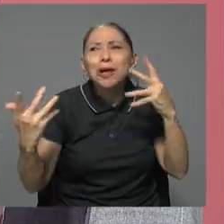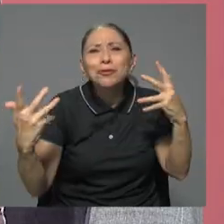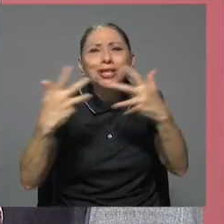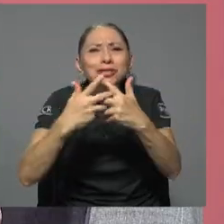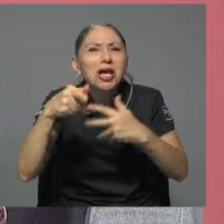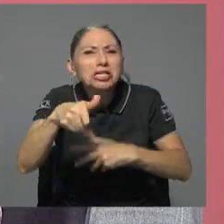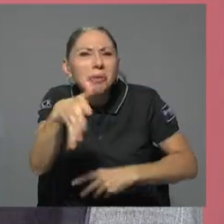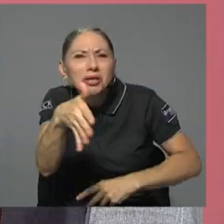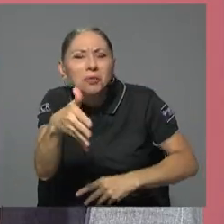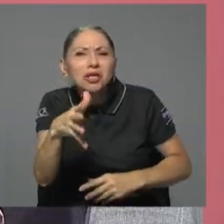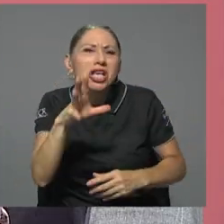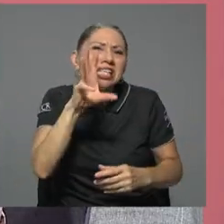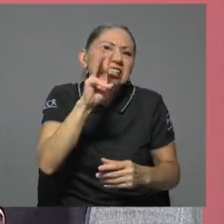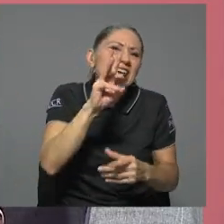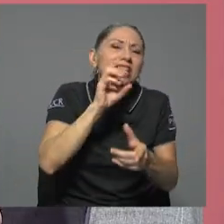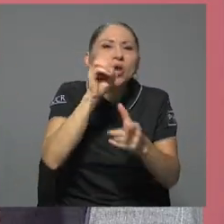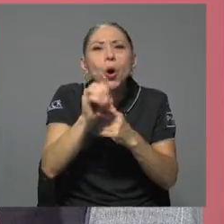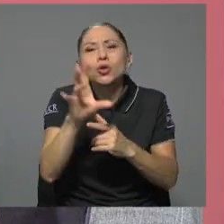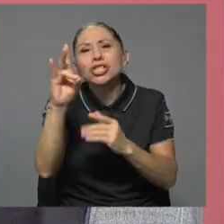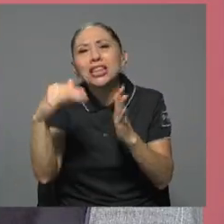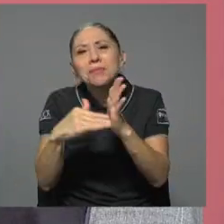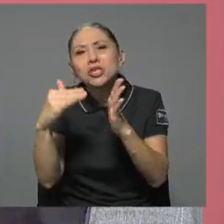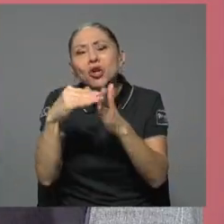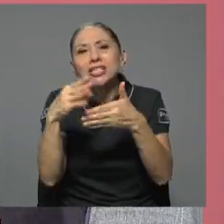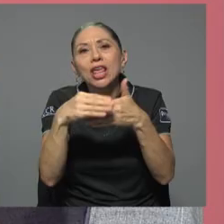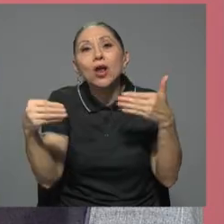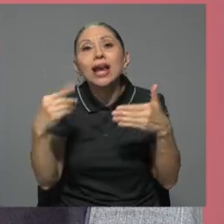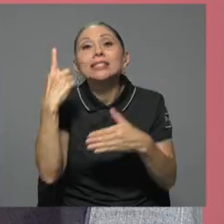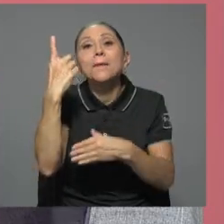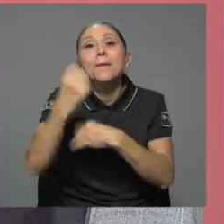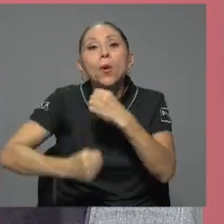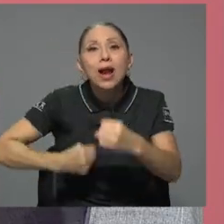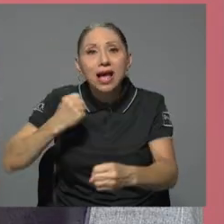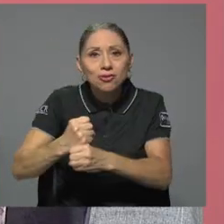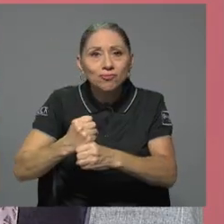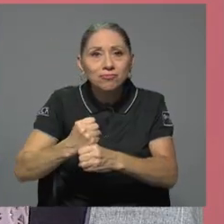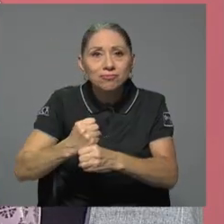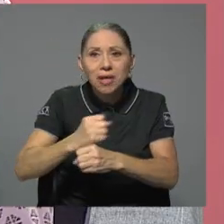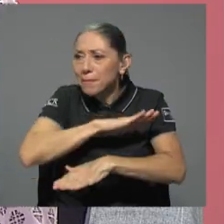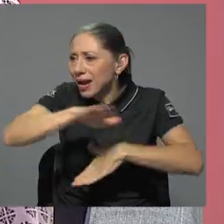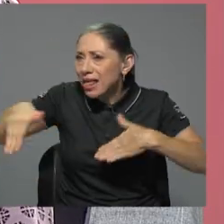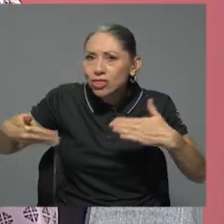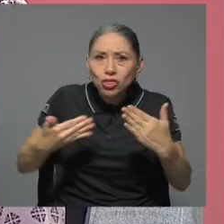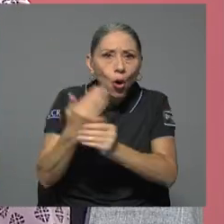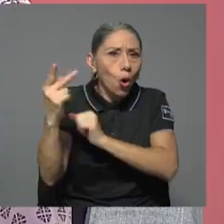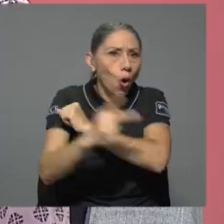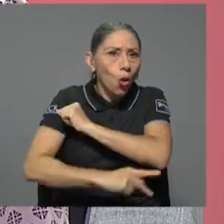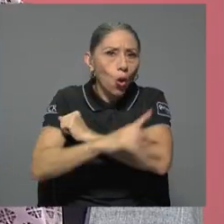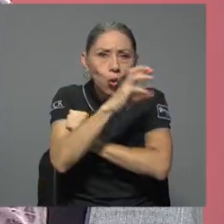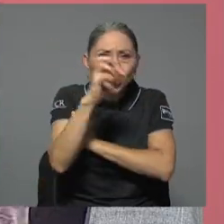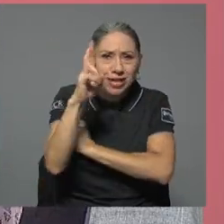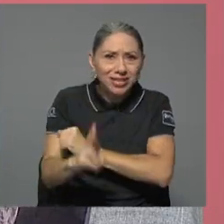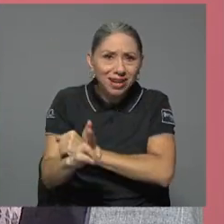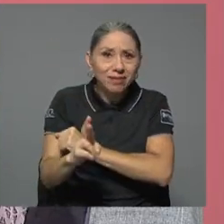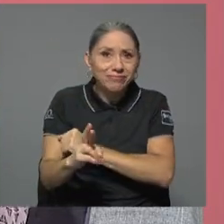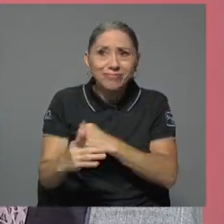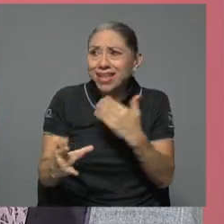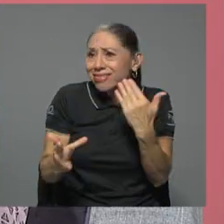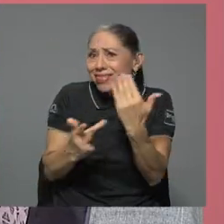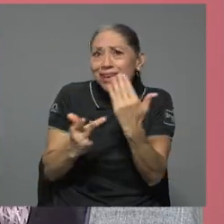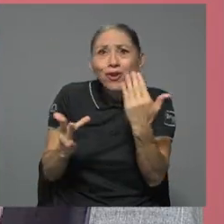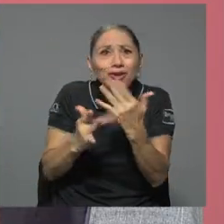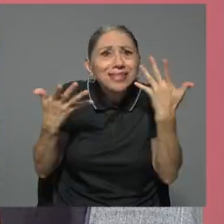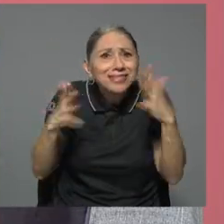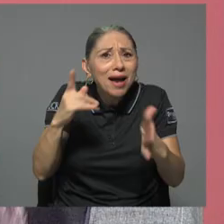seis o siete millones de dólares a lo que hemos calculado por año para todo costa rica entonces tecnologías totalmente